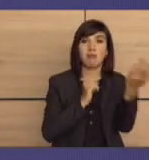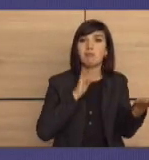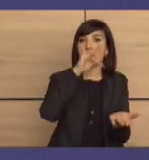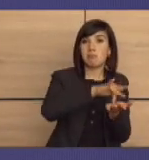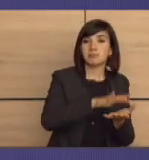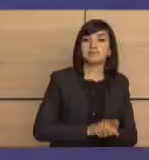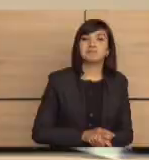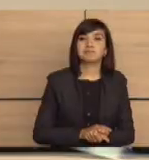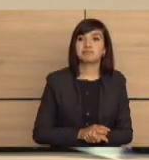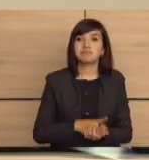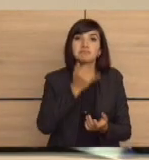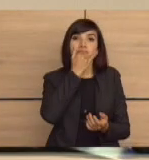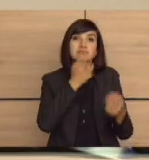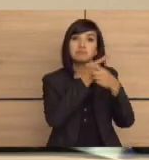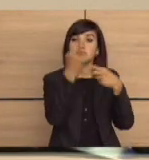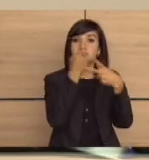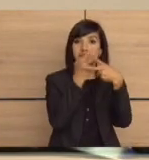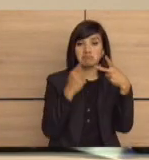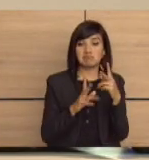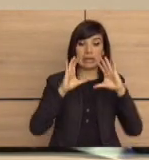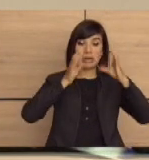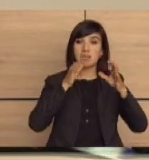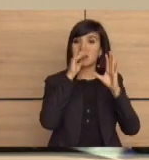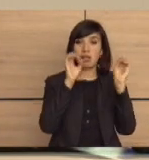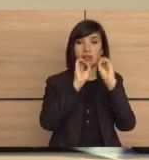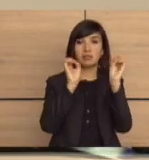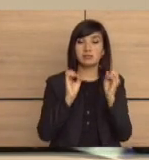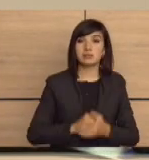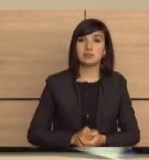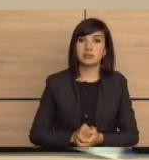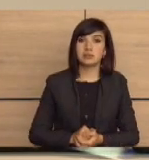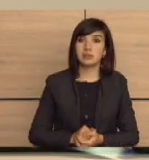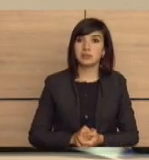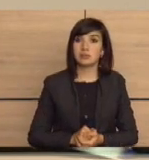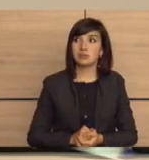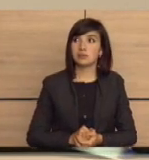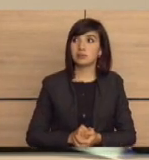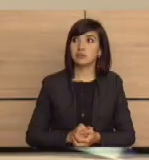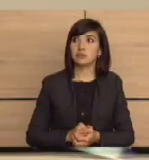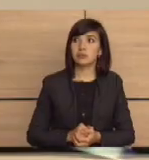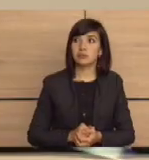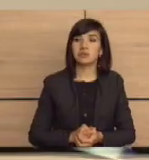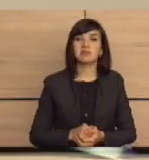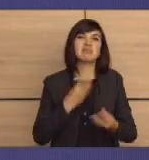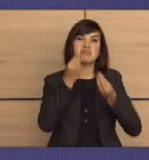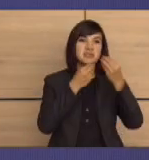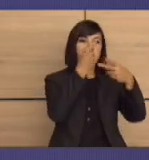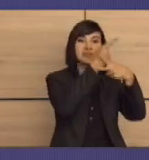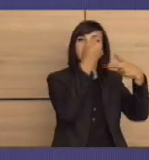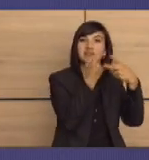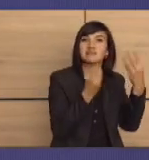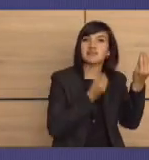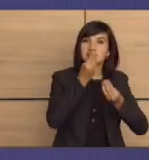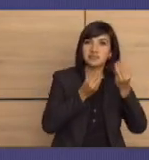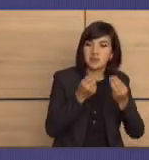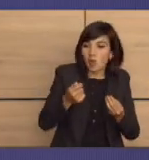ellos en esas dos semanas no van a clase. Así todo el mundo está en clase acá, ellos están recolectando semillas, están de acuerdo con